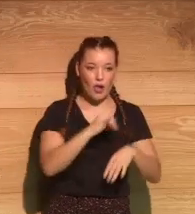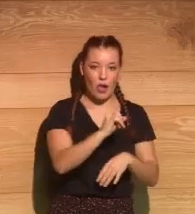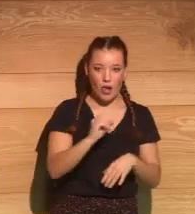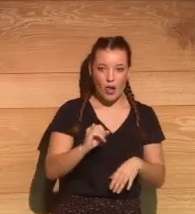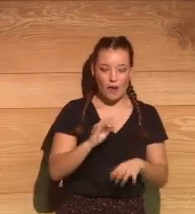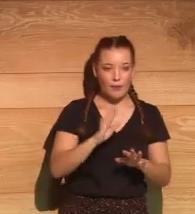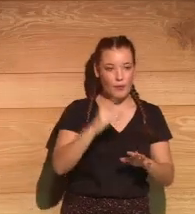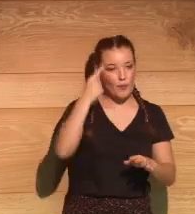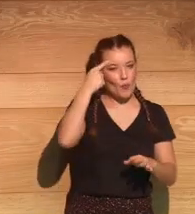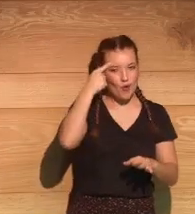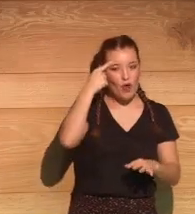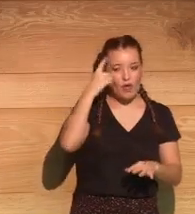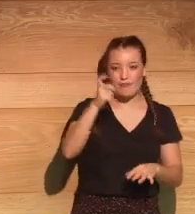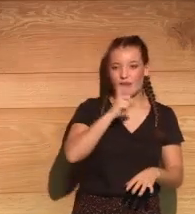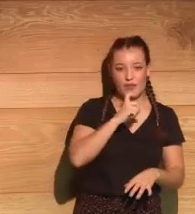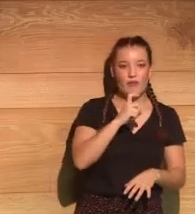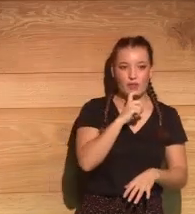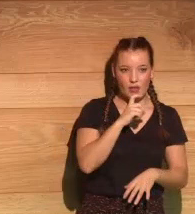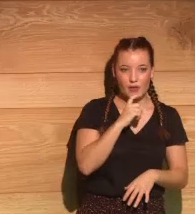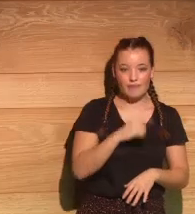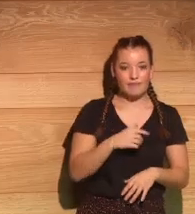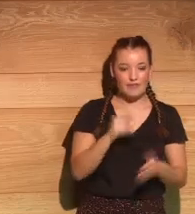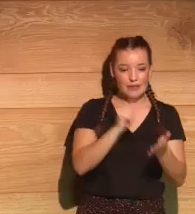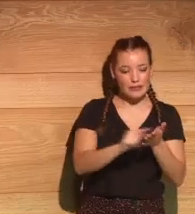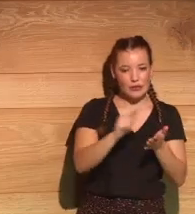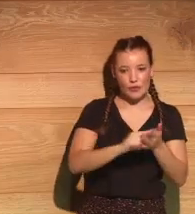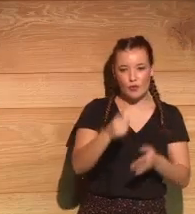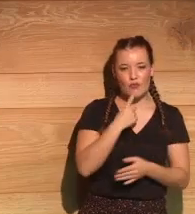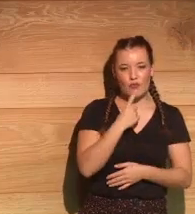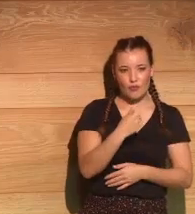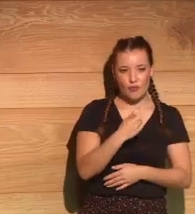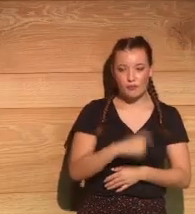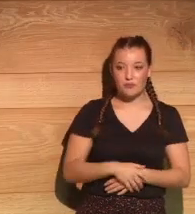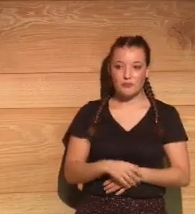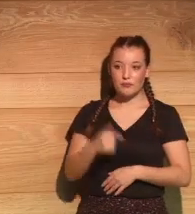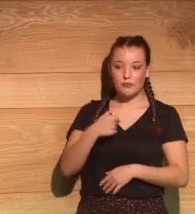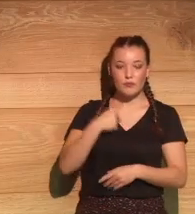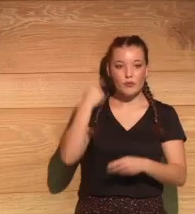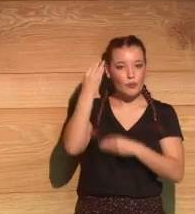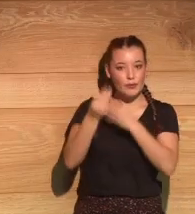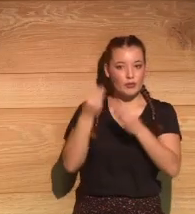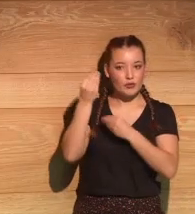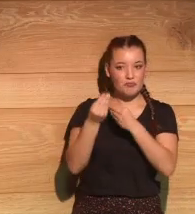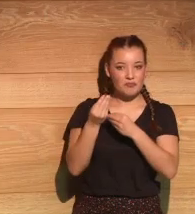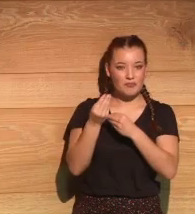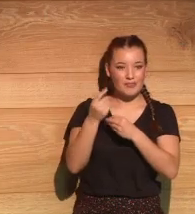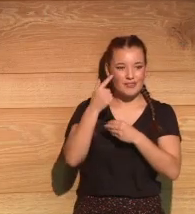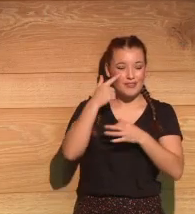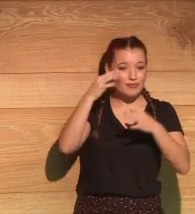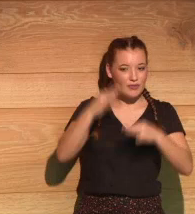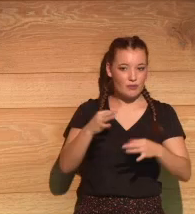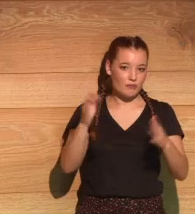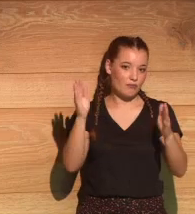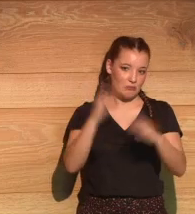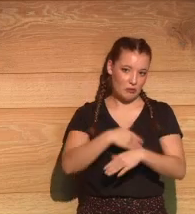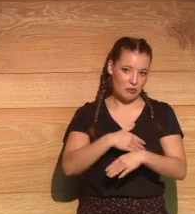políticamente muy complicado el ascribirla, ¿no? Yo creo que no tiene sentido que nos echemos la